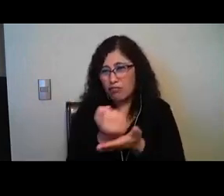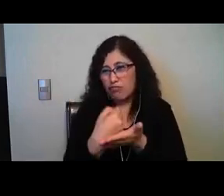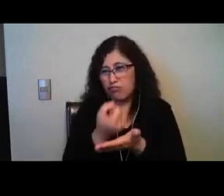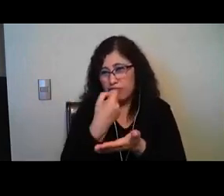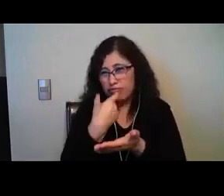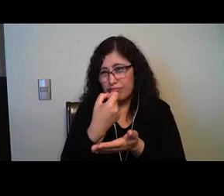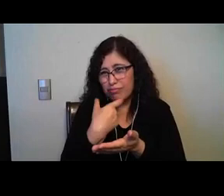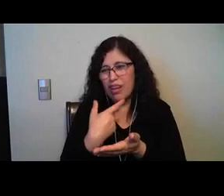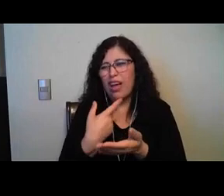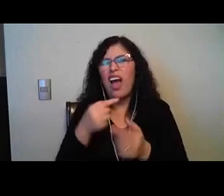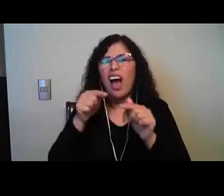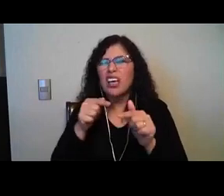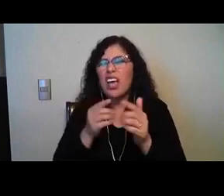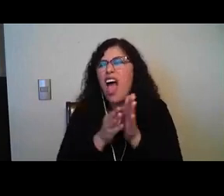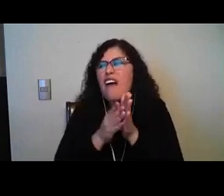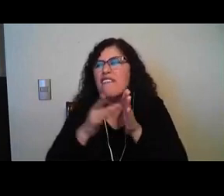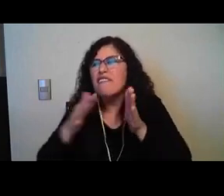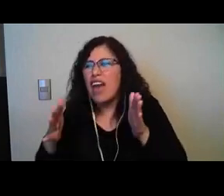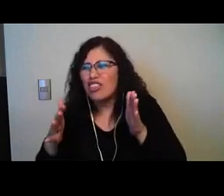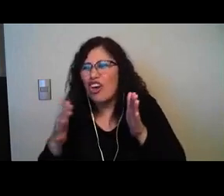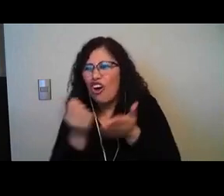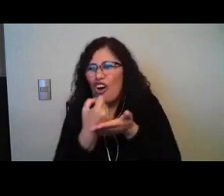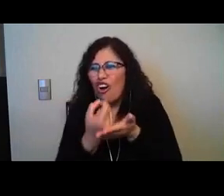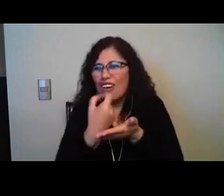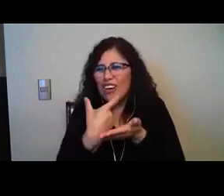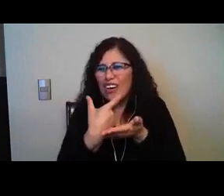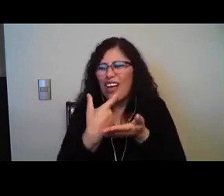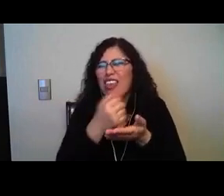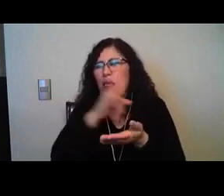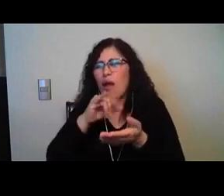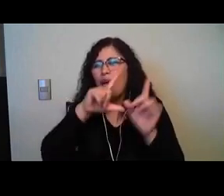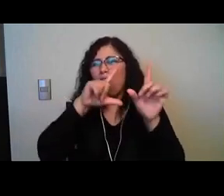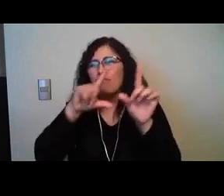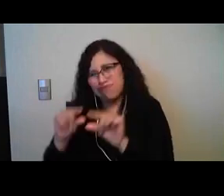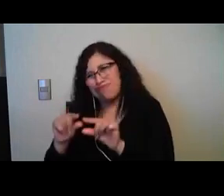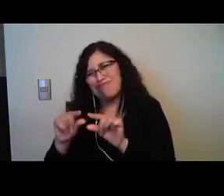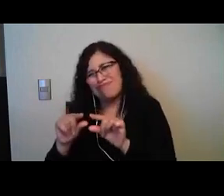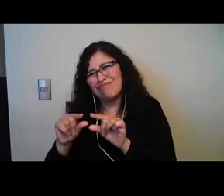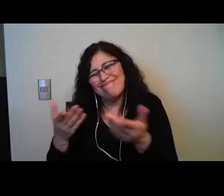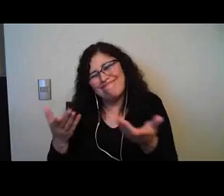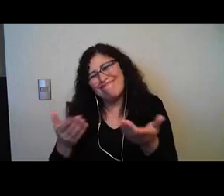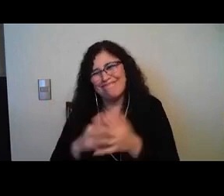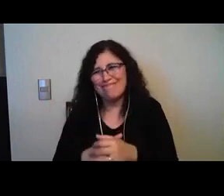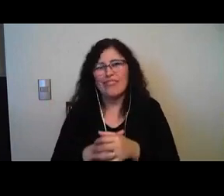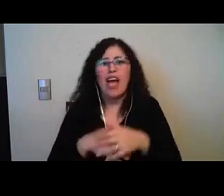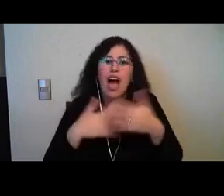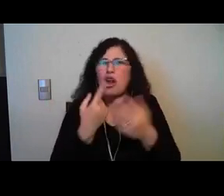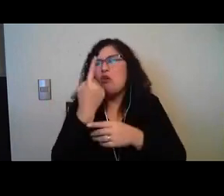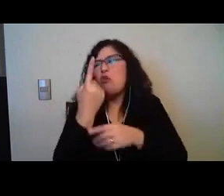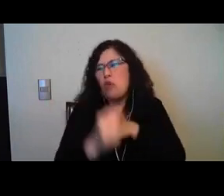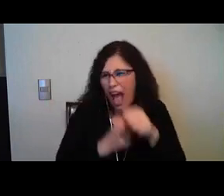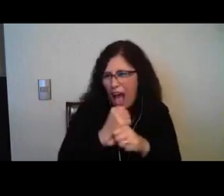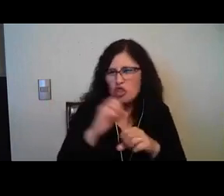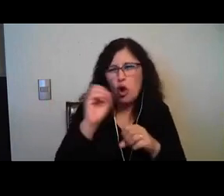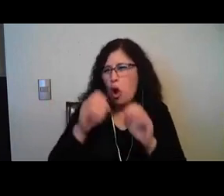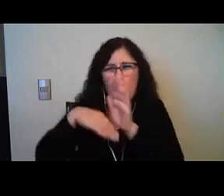levodopa comienza a perder efectividad, ¿ya? Eh, ¿Ya? Y tal como dice ahí, tras el tratamiento de un año o más